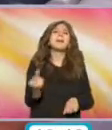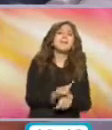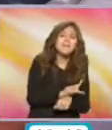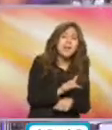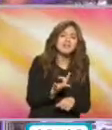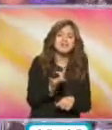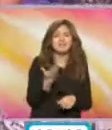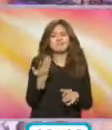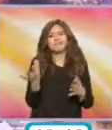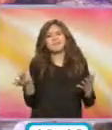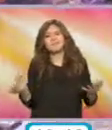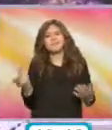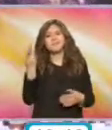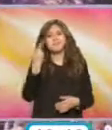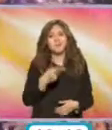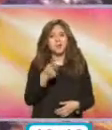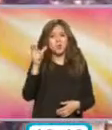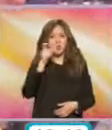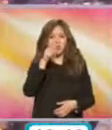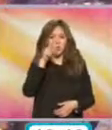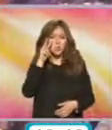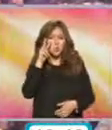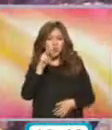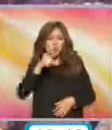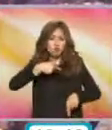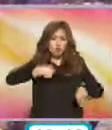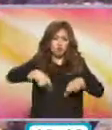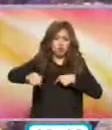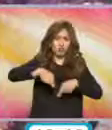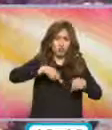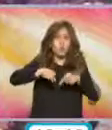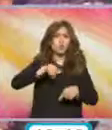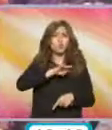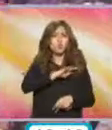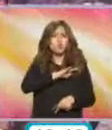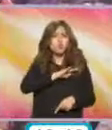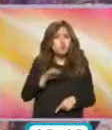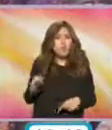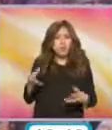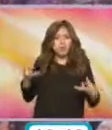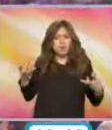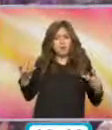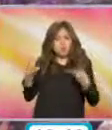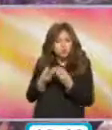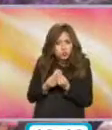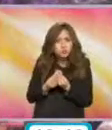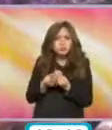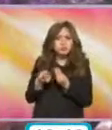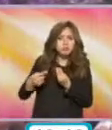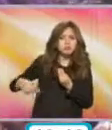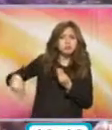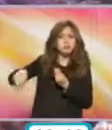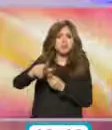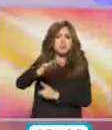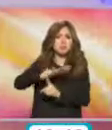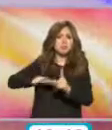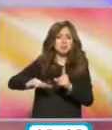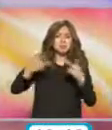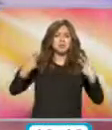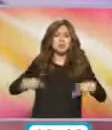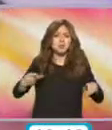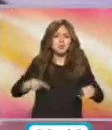otro. Pero en ese sentido yo creo que el fútbol puede ser incluso contribuir a crear una mejor sociedad.